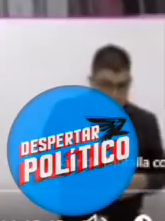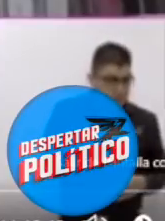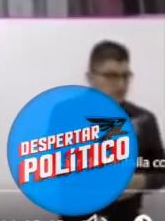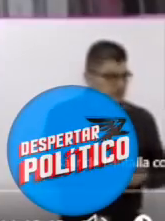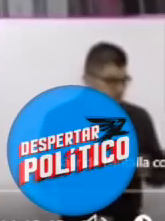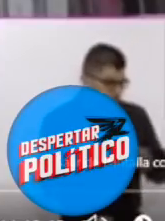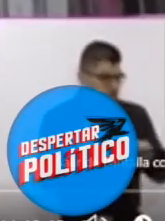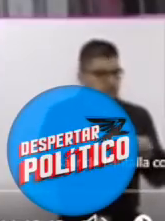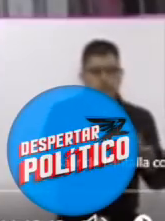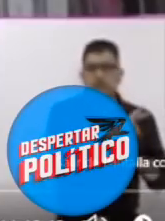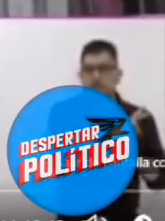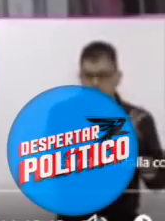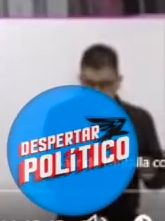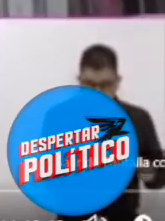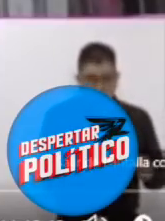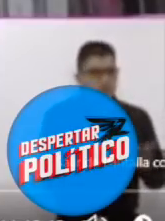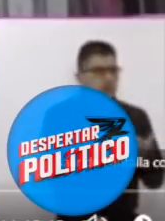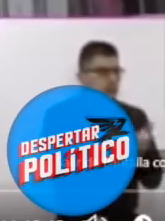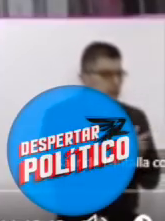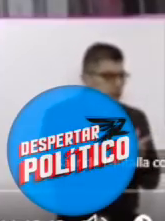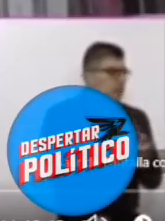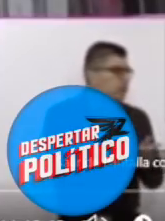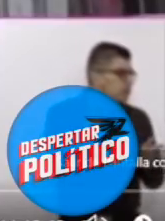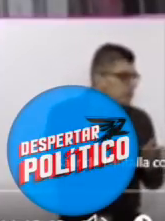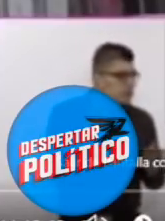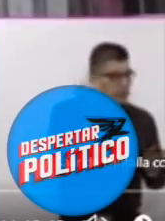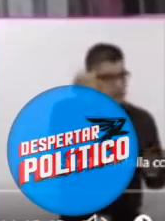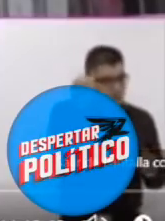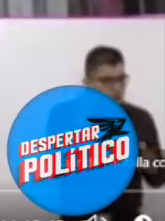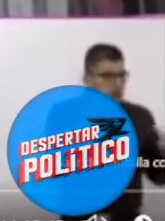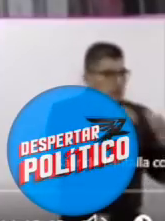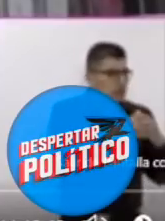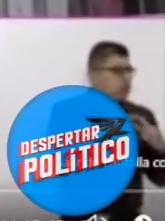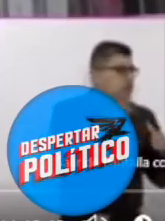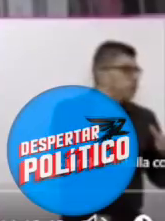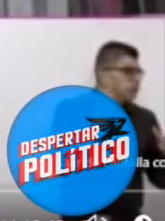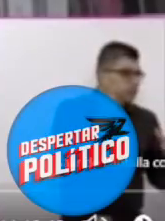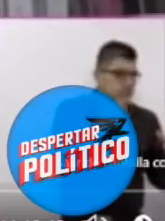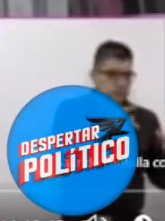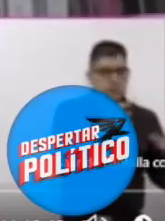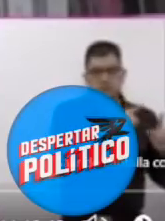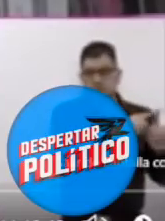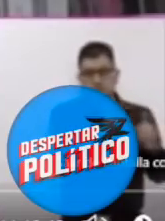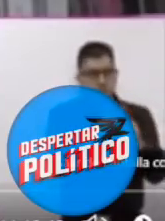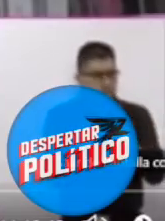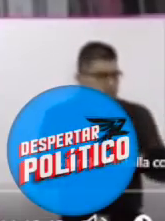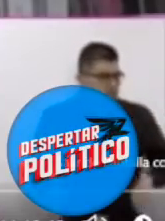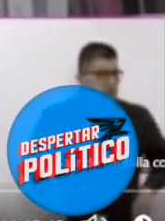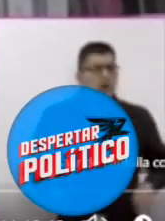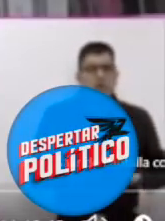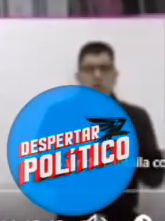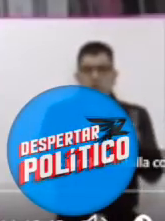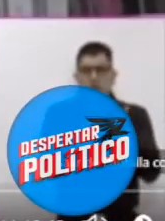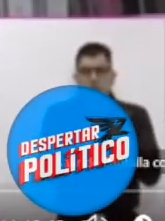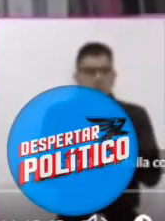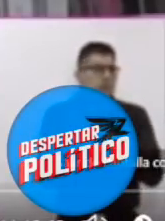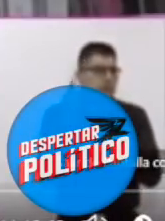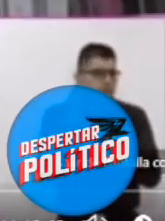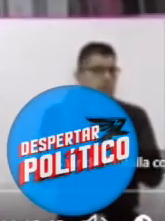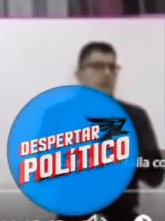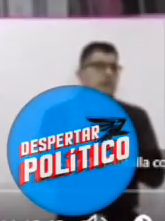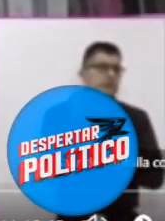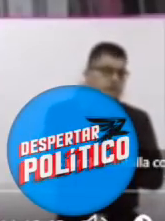afiliarse a cualquier actuación política postura política que tengas desde diferentes vertientes partidos políticos